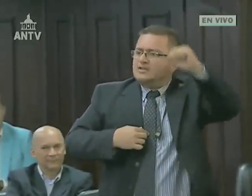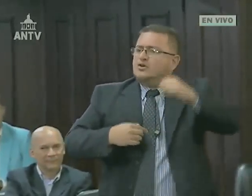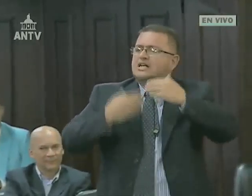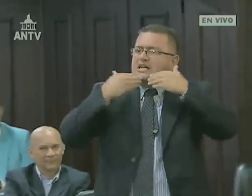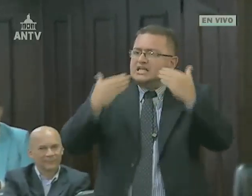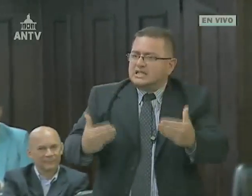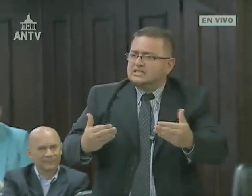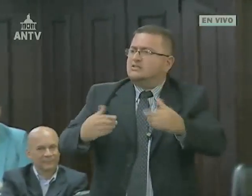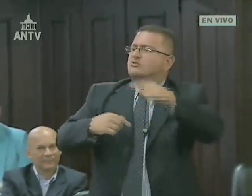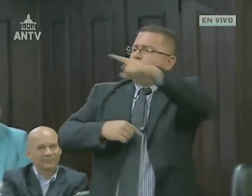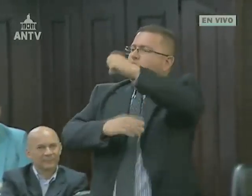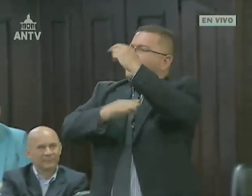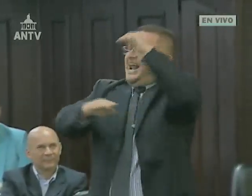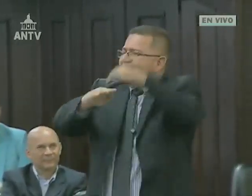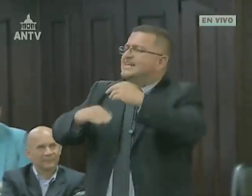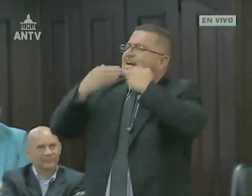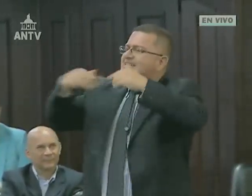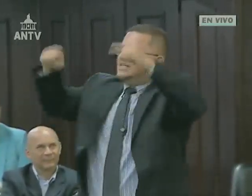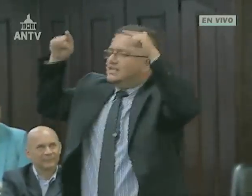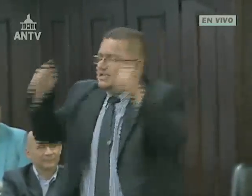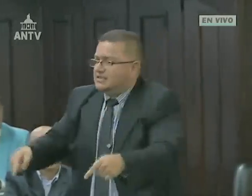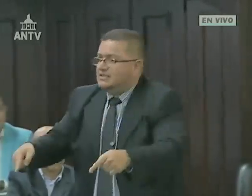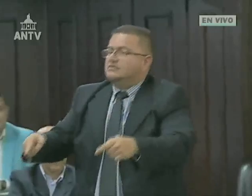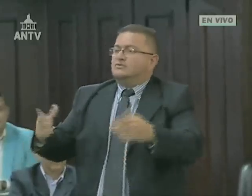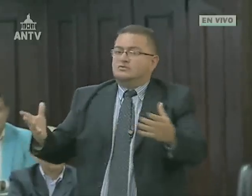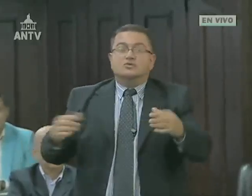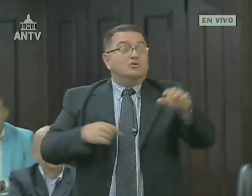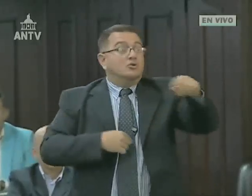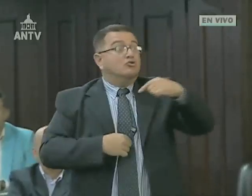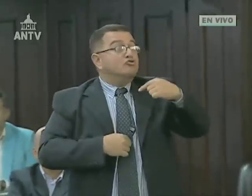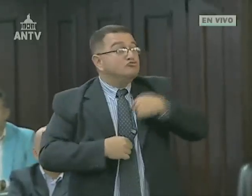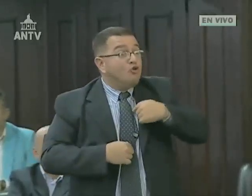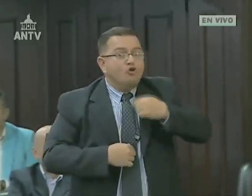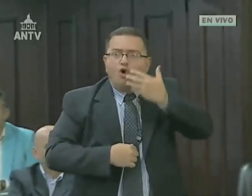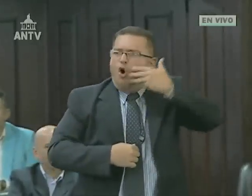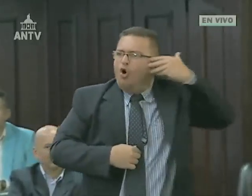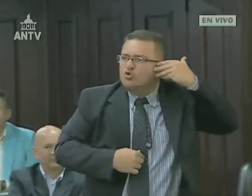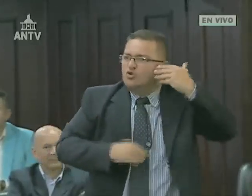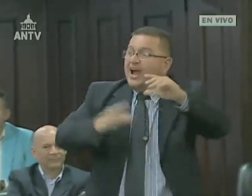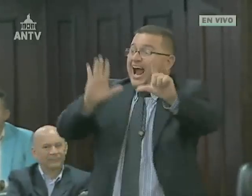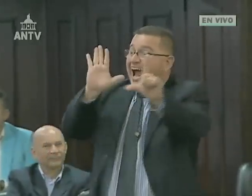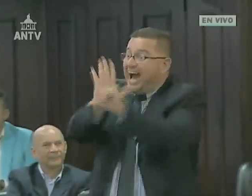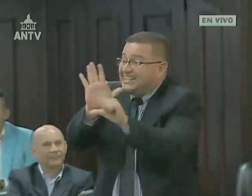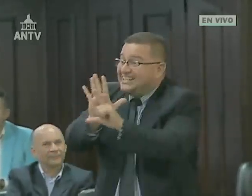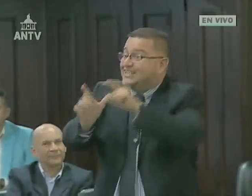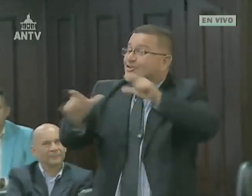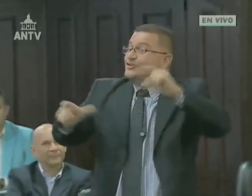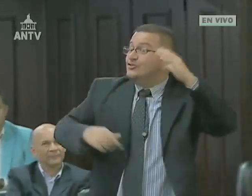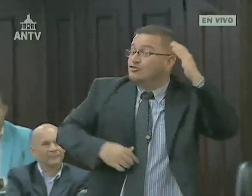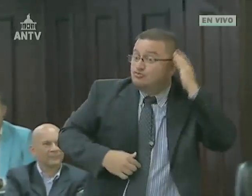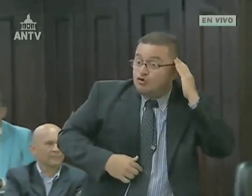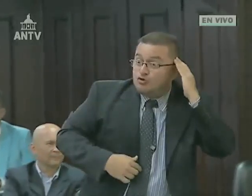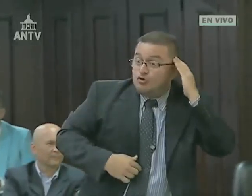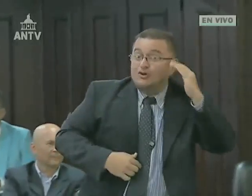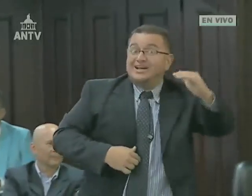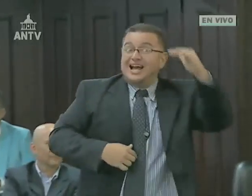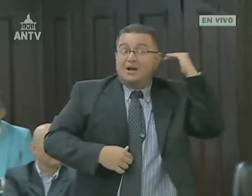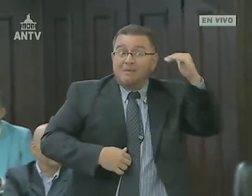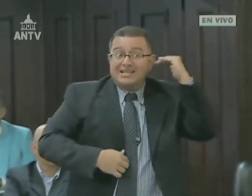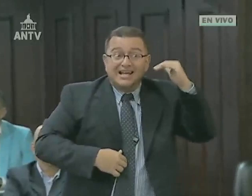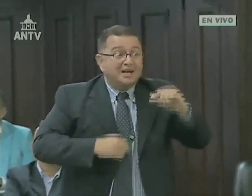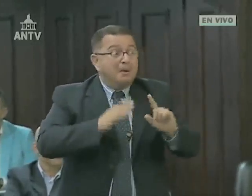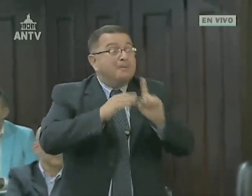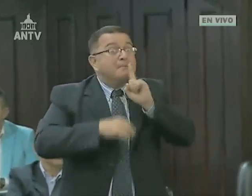agradecemos al presidente Nicolás Maduro por todo esto, acceso a la Asamblea Nacional, agradecemos al presidente Chávez. Yo me siento muy orgulloso que estamos